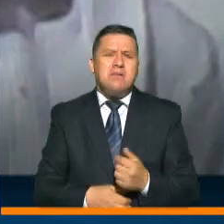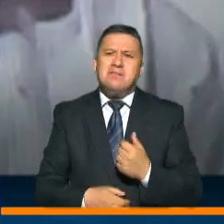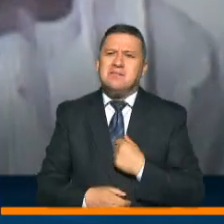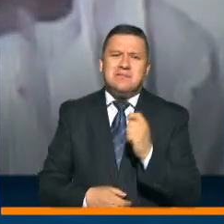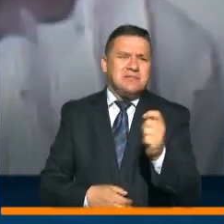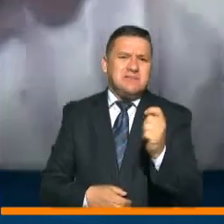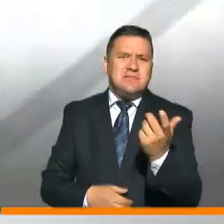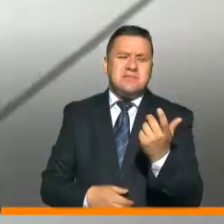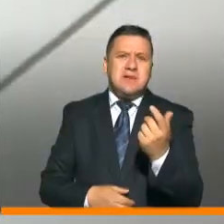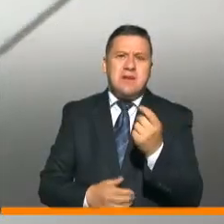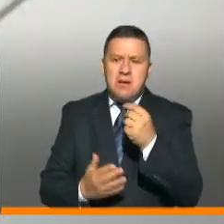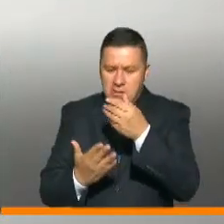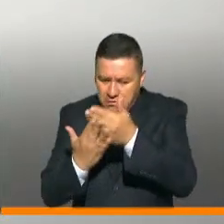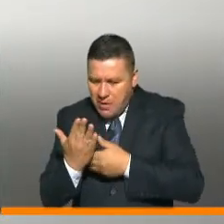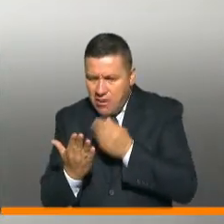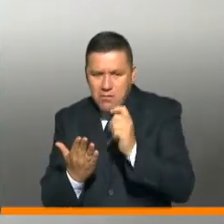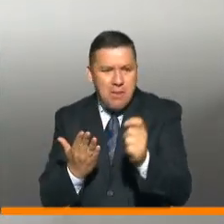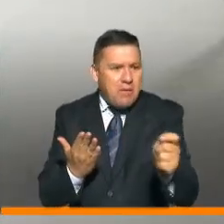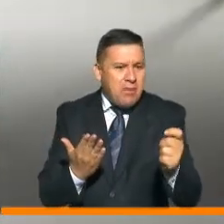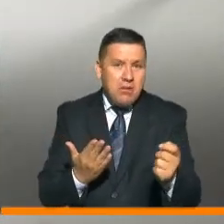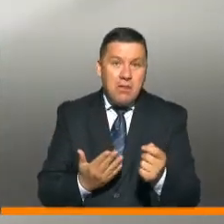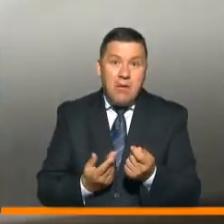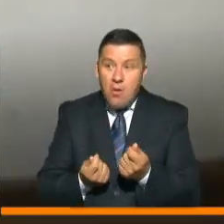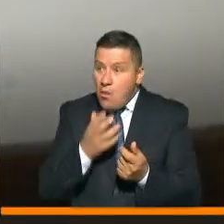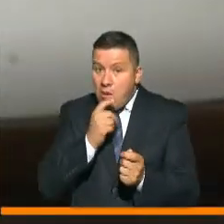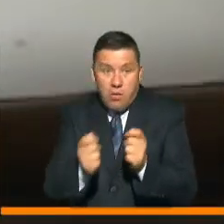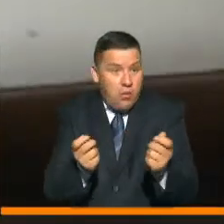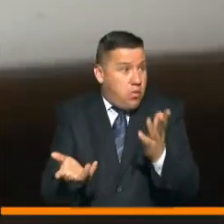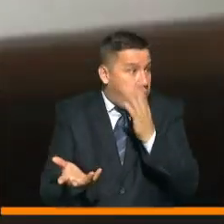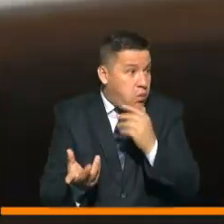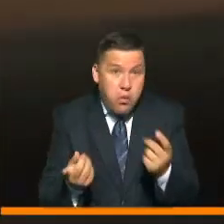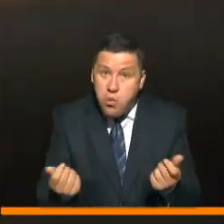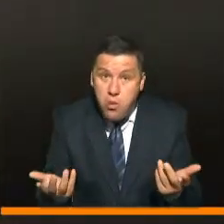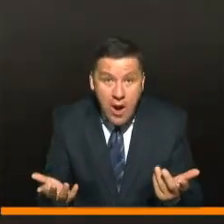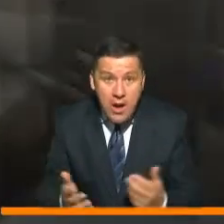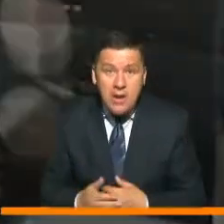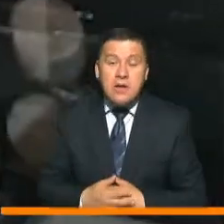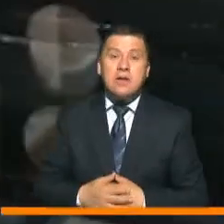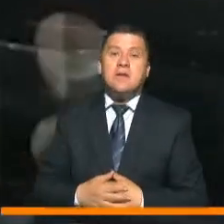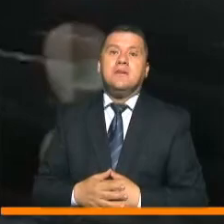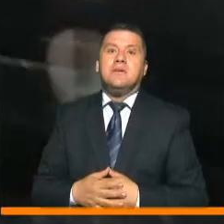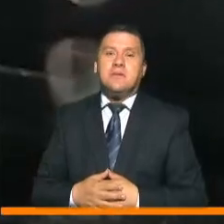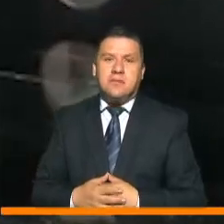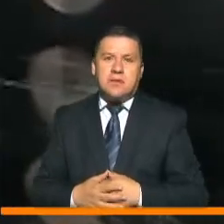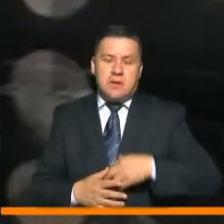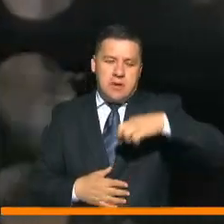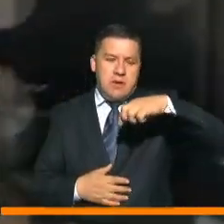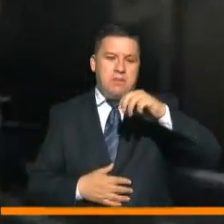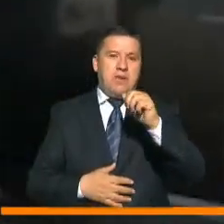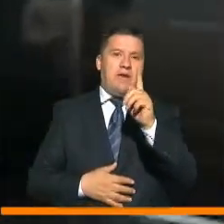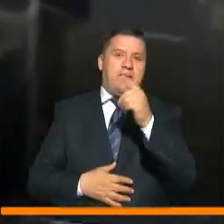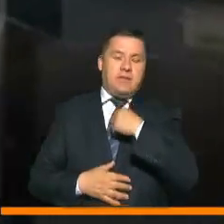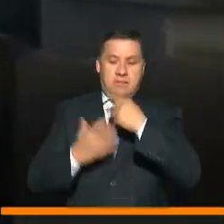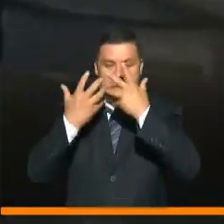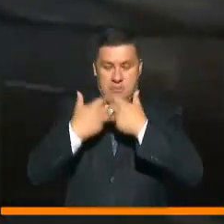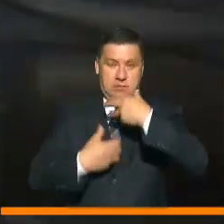que cumplirles con la nómina. Llegó un momento que no había flujo para pagarles. El PAE para Electromuebles